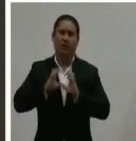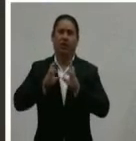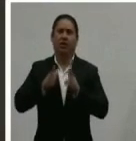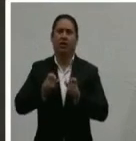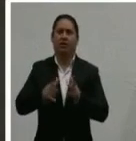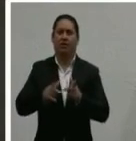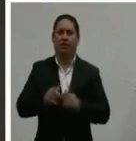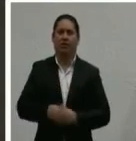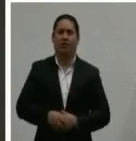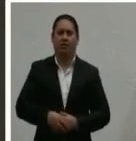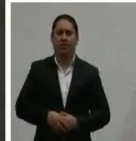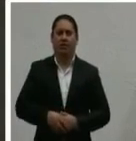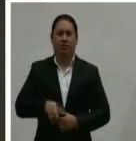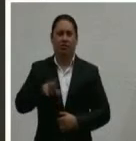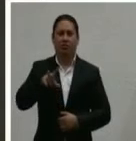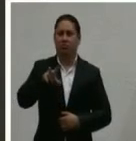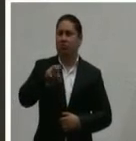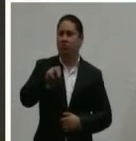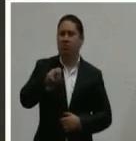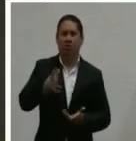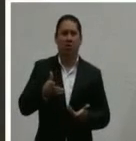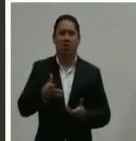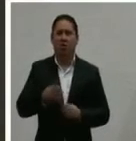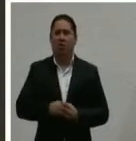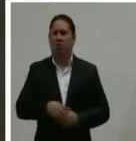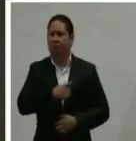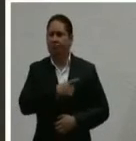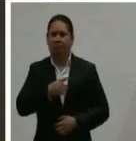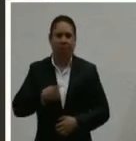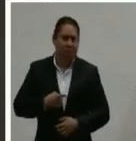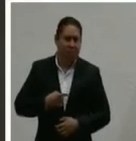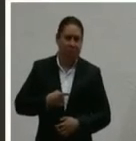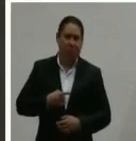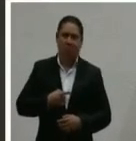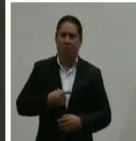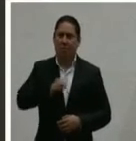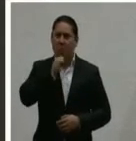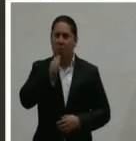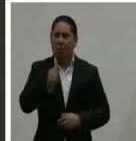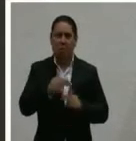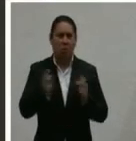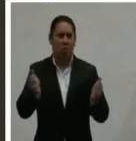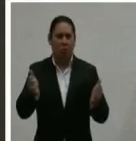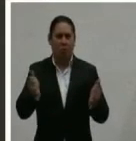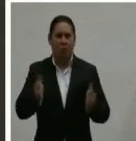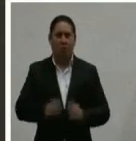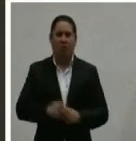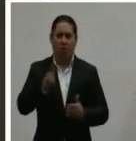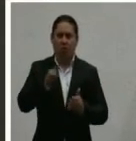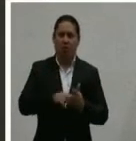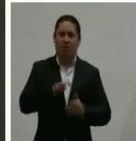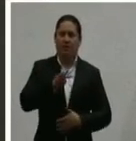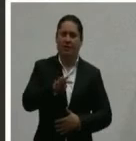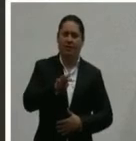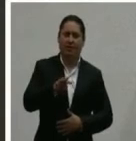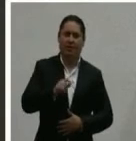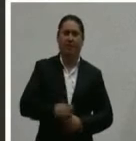Chiapas no contrató ninguna deuda pública en el ejercicio fiscal